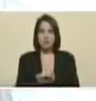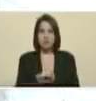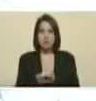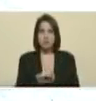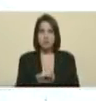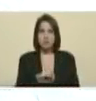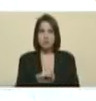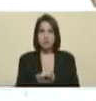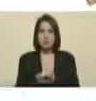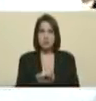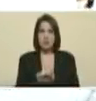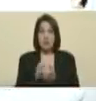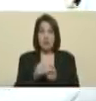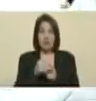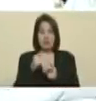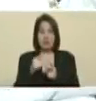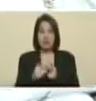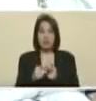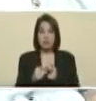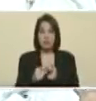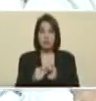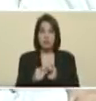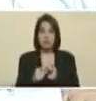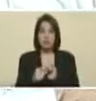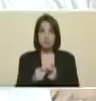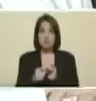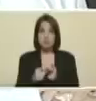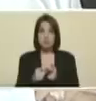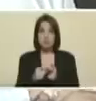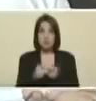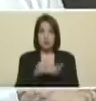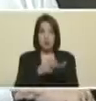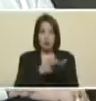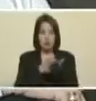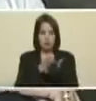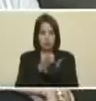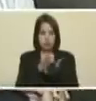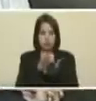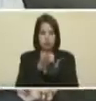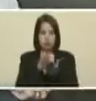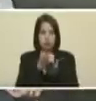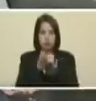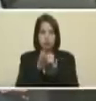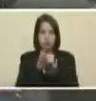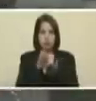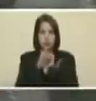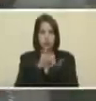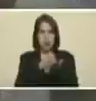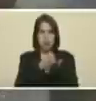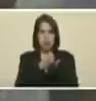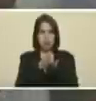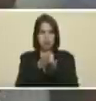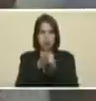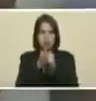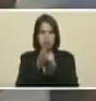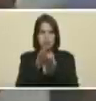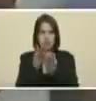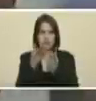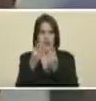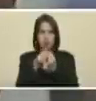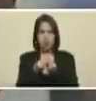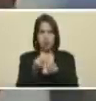Y desde entonces, los caminos de Ali y del comandante Chávez se juntaron para